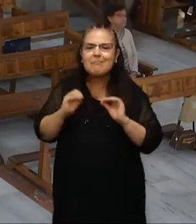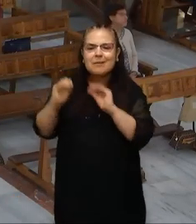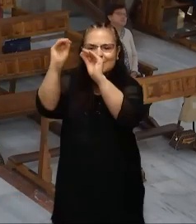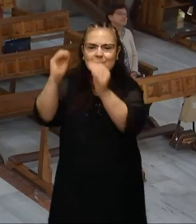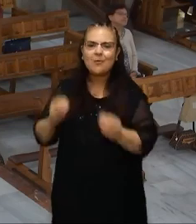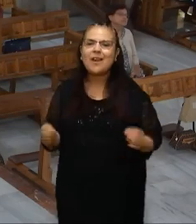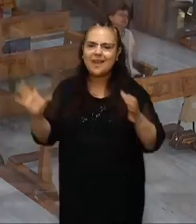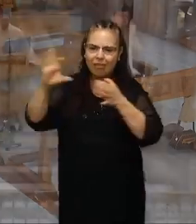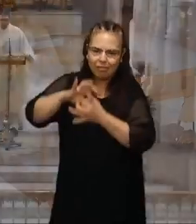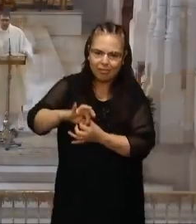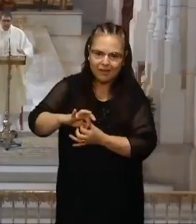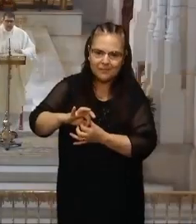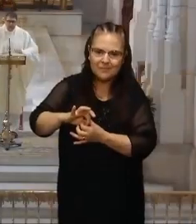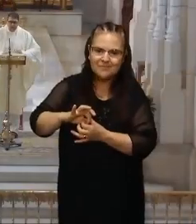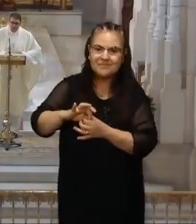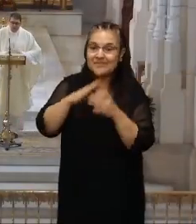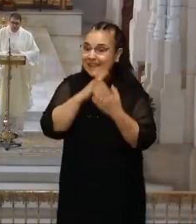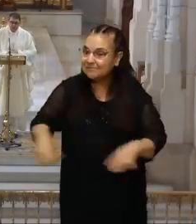alianza.